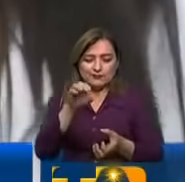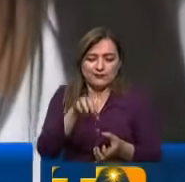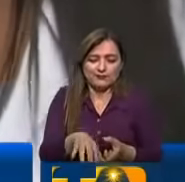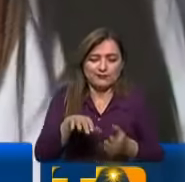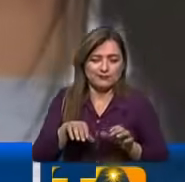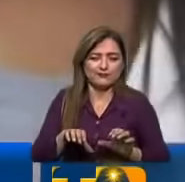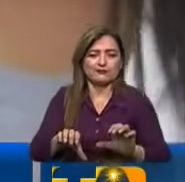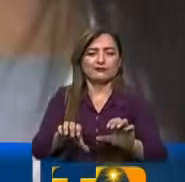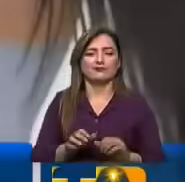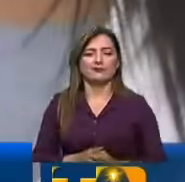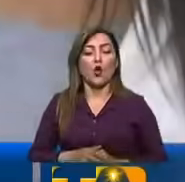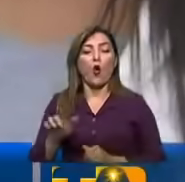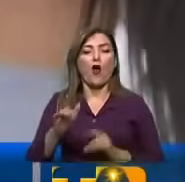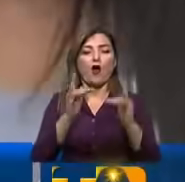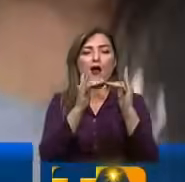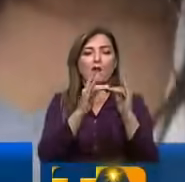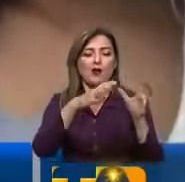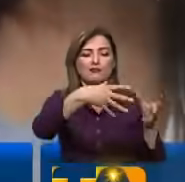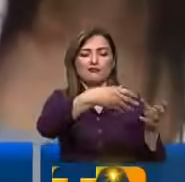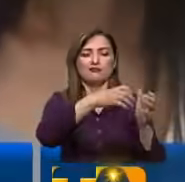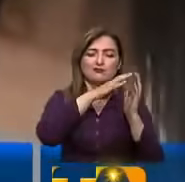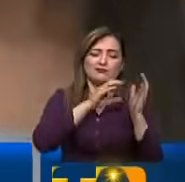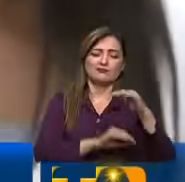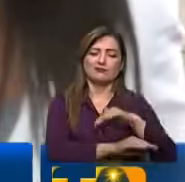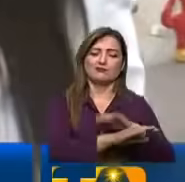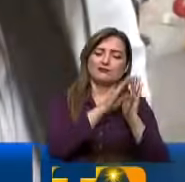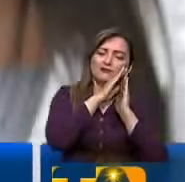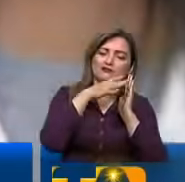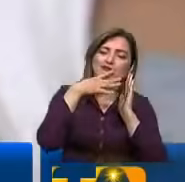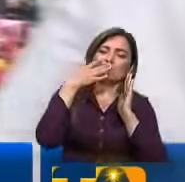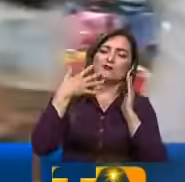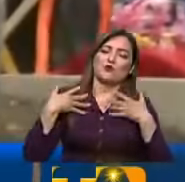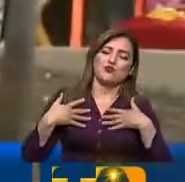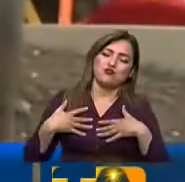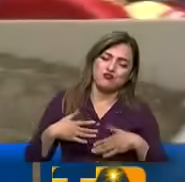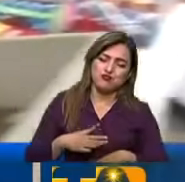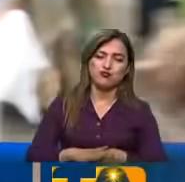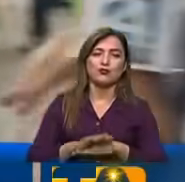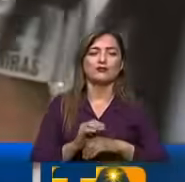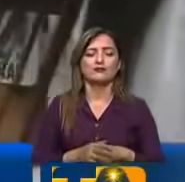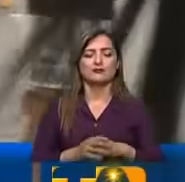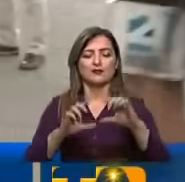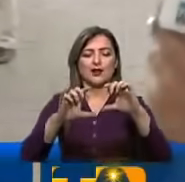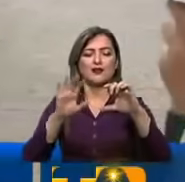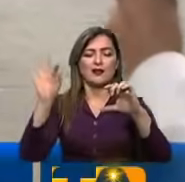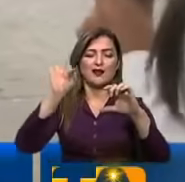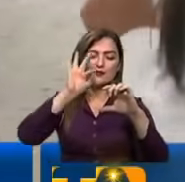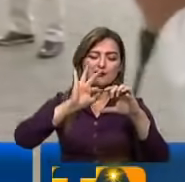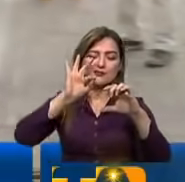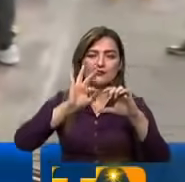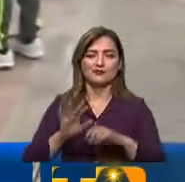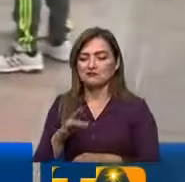que adquieran el olor, y es un relajante. Esta cajita está decorada a mano. Perfecto, muchas gracias, y en realidad